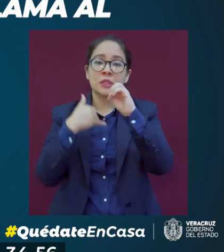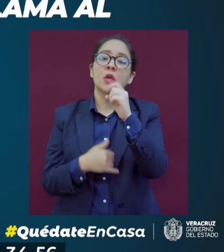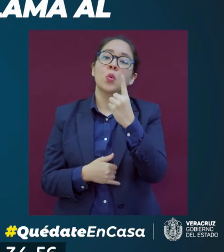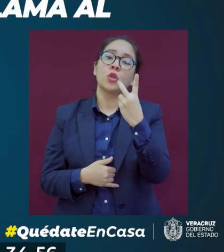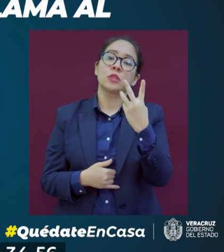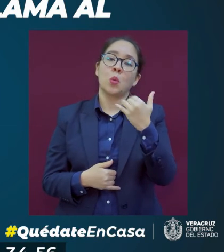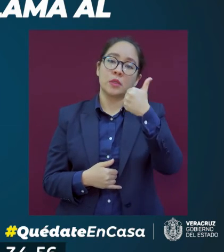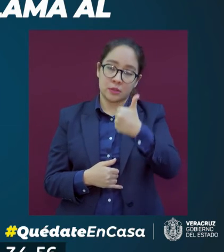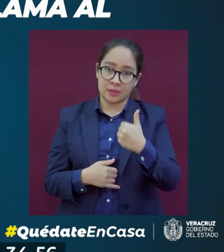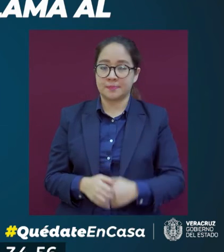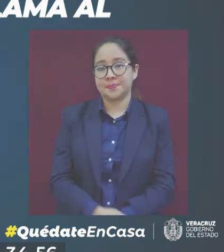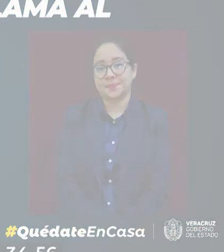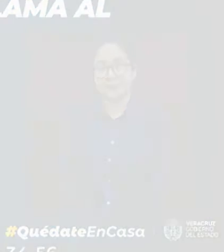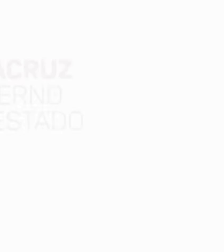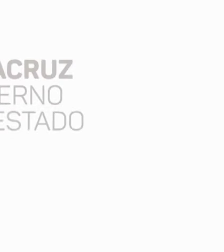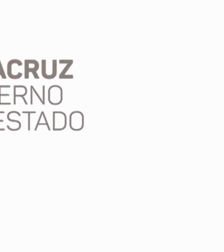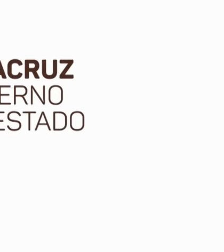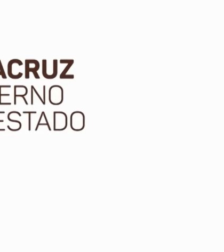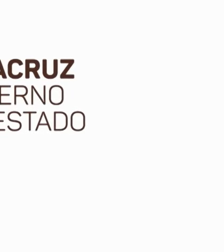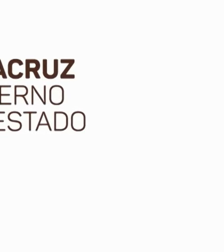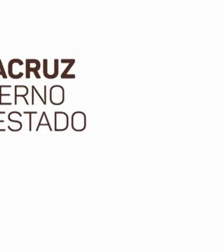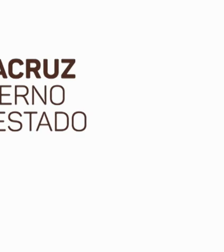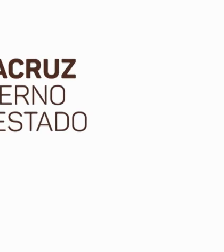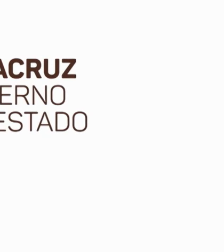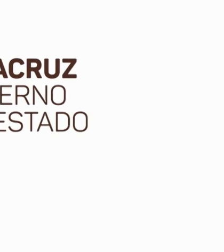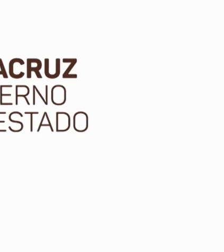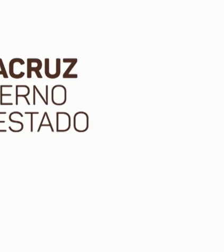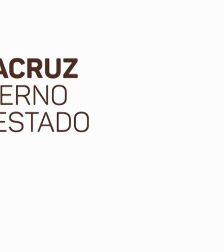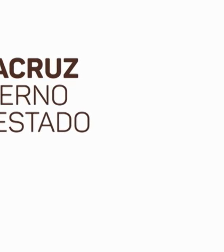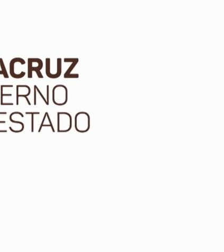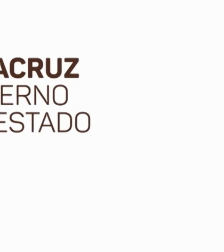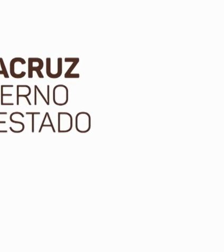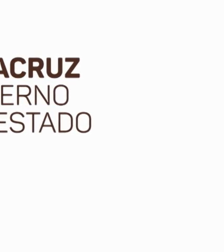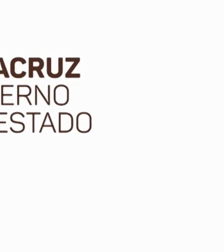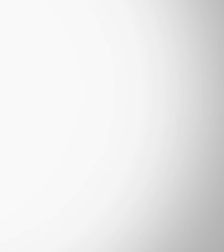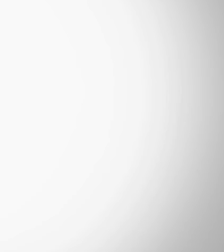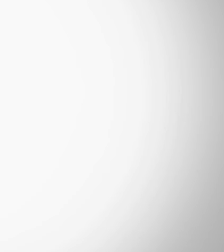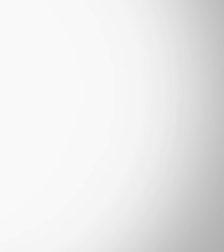-0123-456. Veracruz. Gobierno del Estado.